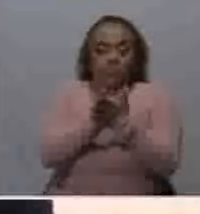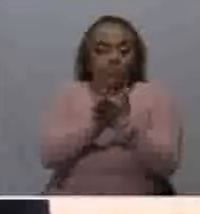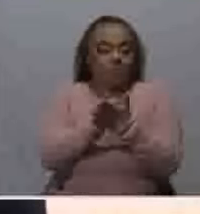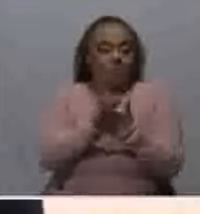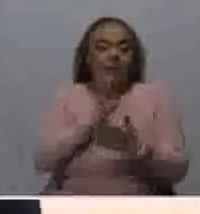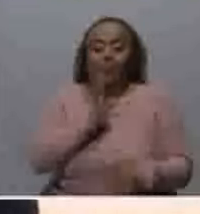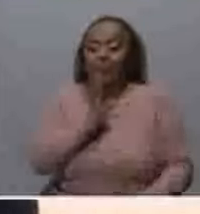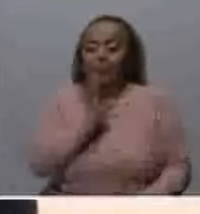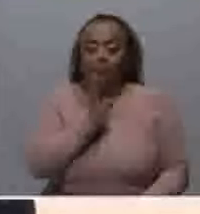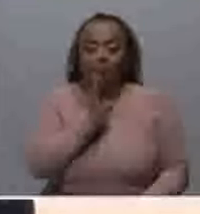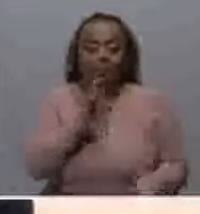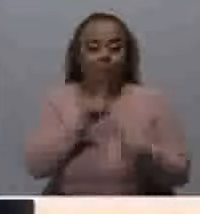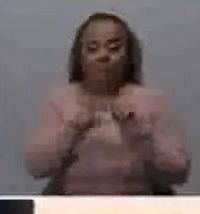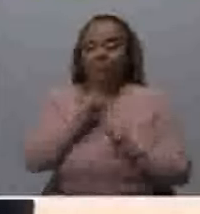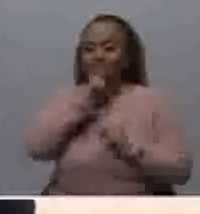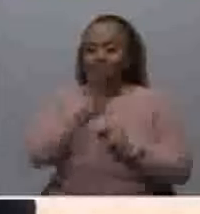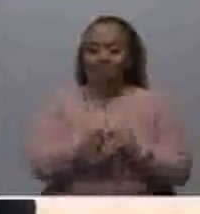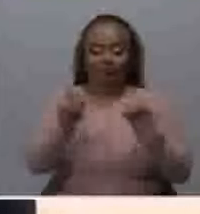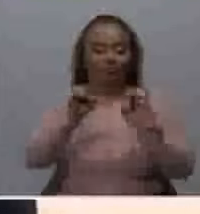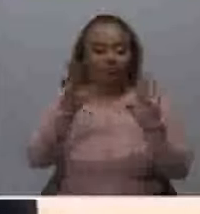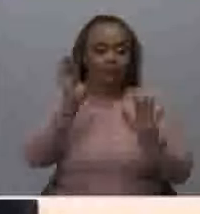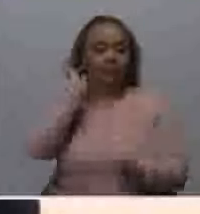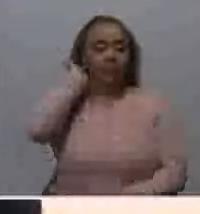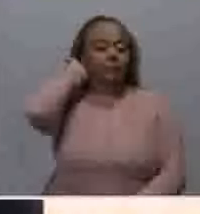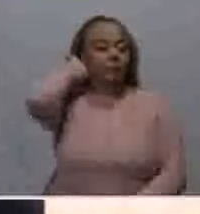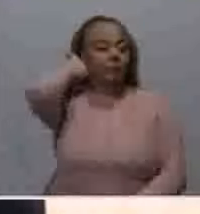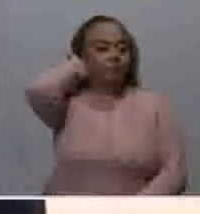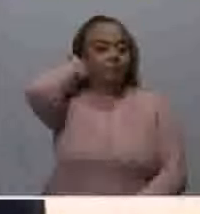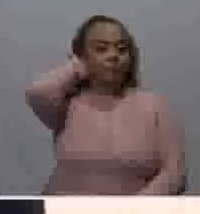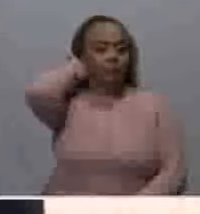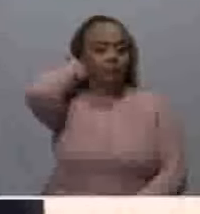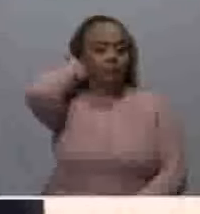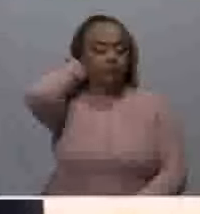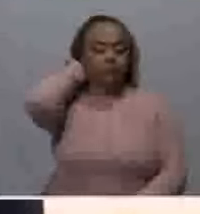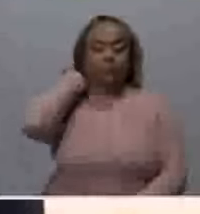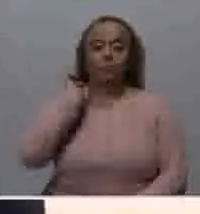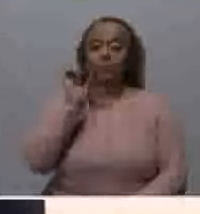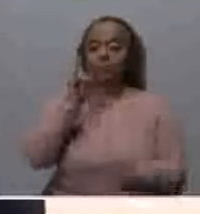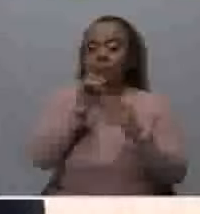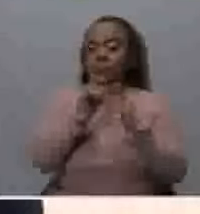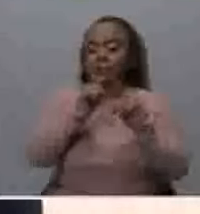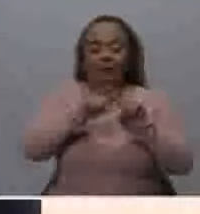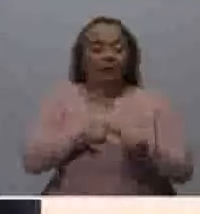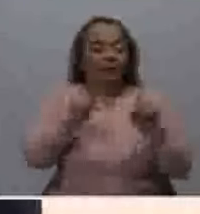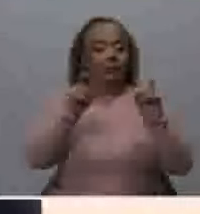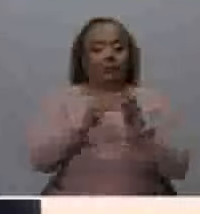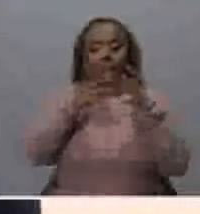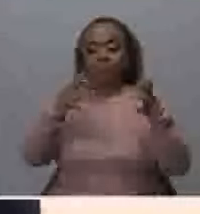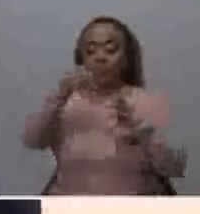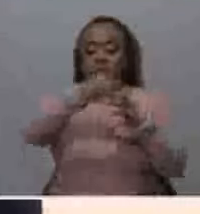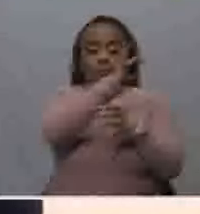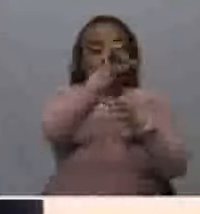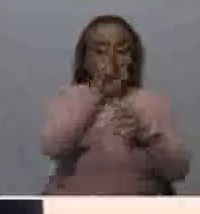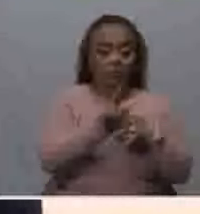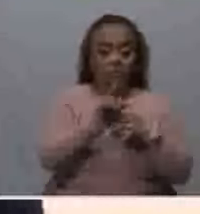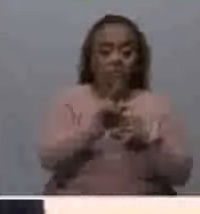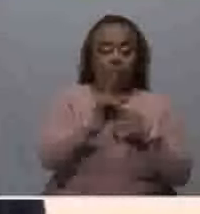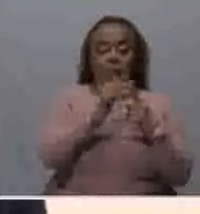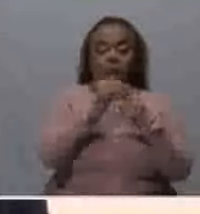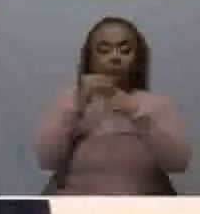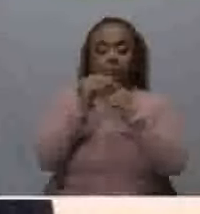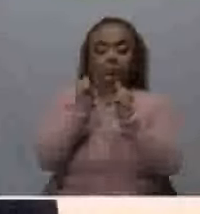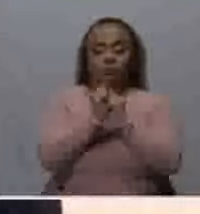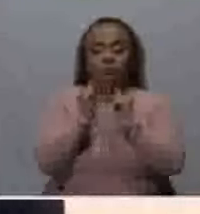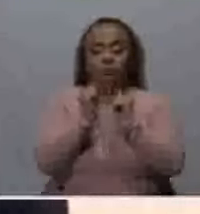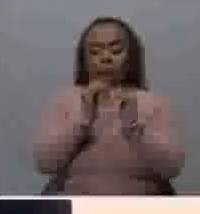realidad palpable, indiscutible, de una distancia muy grande hoy de Costa Rica, especialmente con